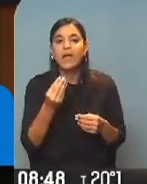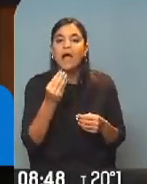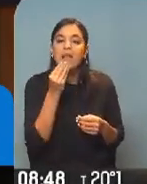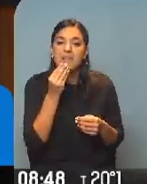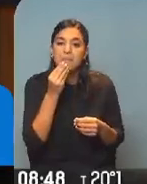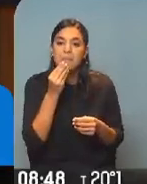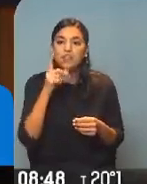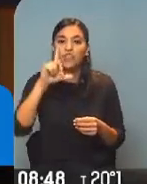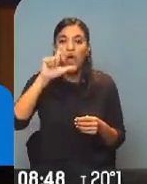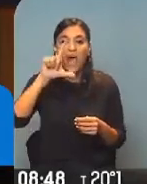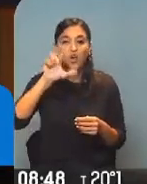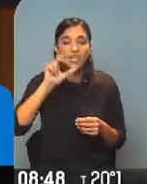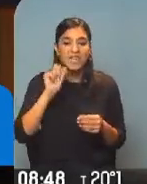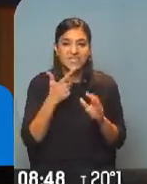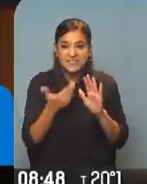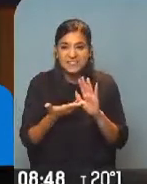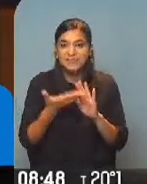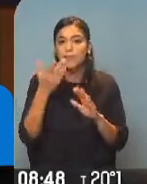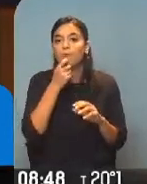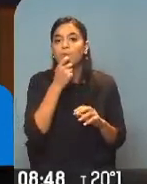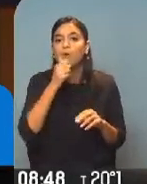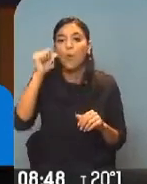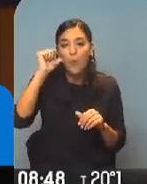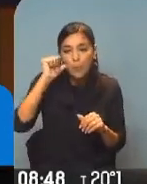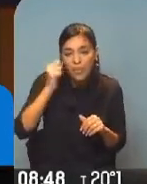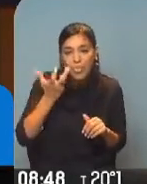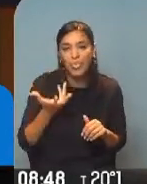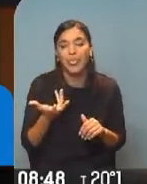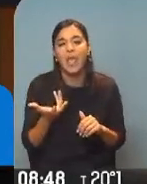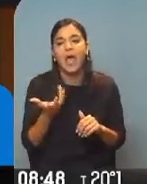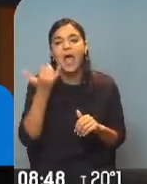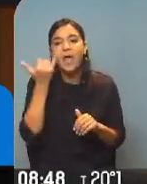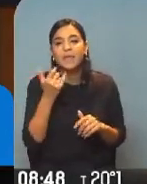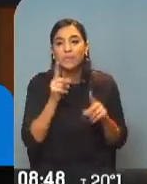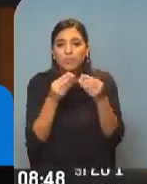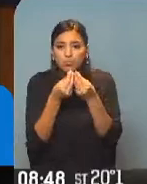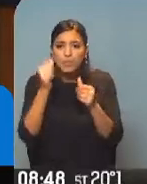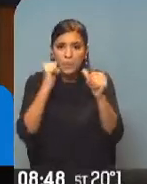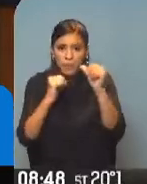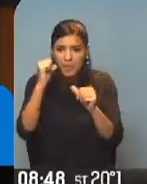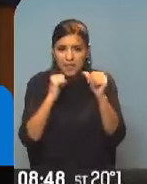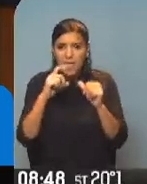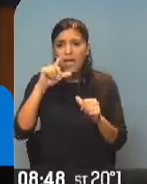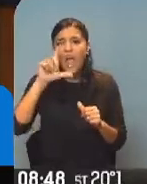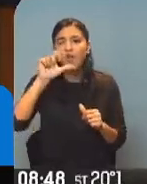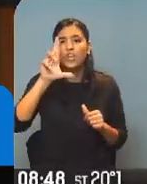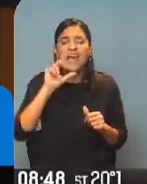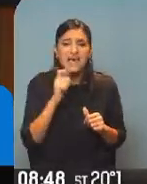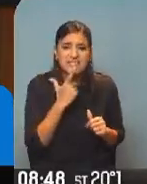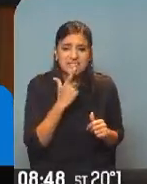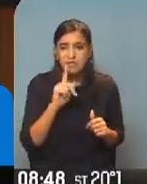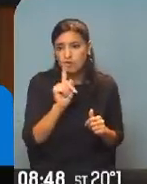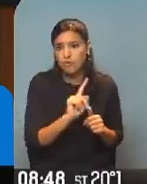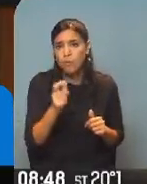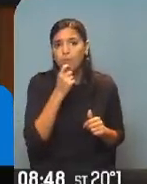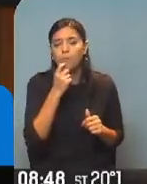como son las bebidas que uno va a tomar hay un montón de bebidas que pueden no aportar calorías como ahora está mucho de